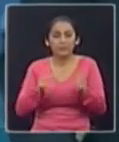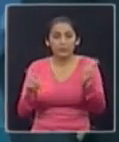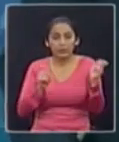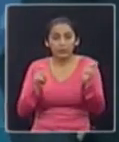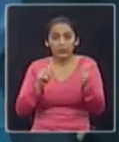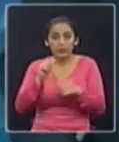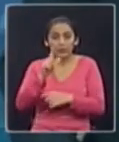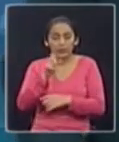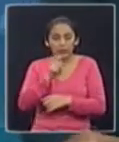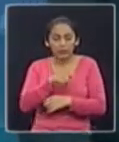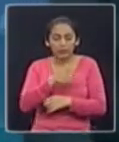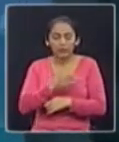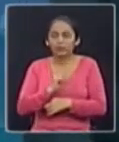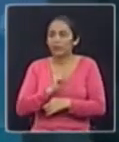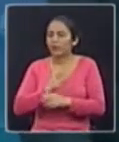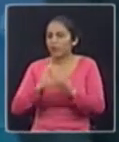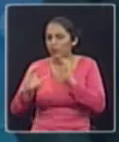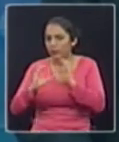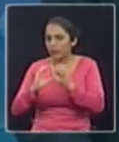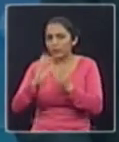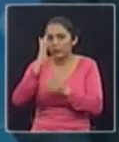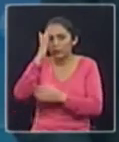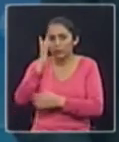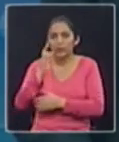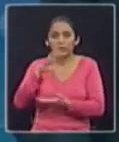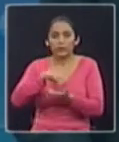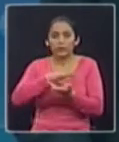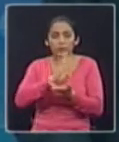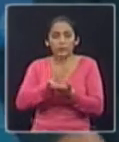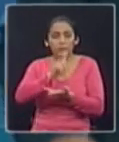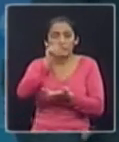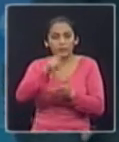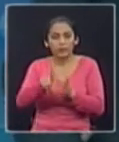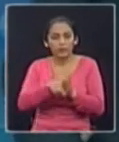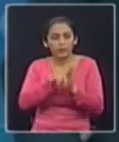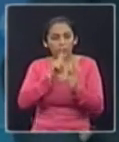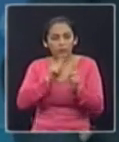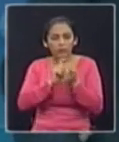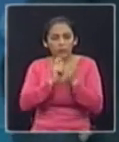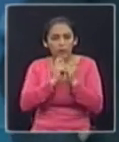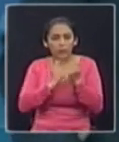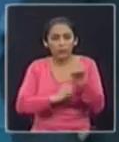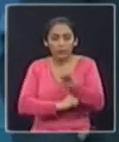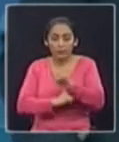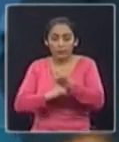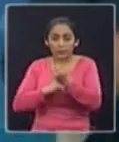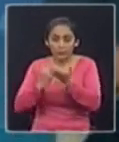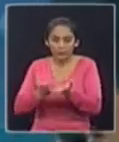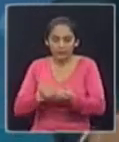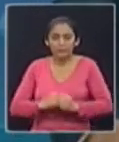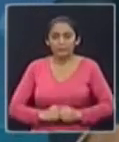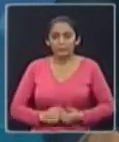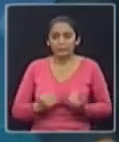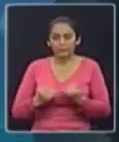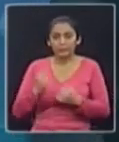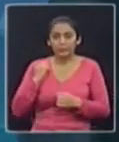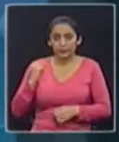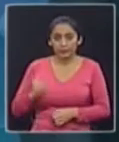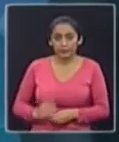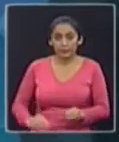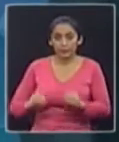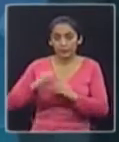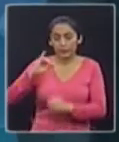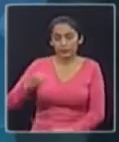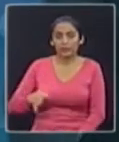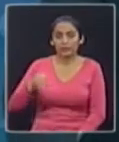Alexandra Ocles, para analizar los cambios legales que requieren en la Asamblea Nacional para fortalecer su trabajo. Hernán Samaniego está en las oficinas de